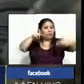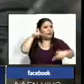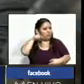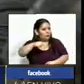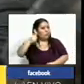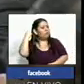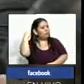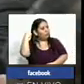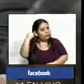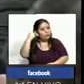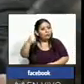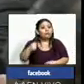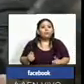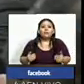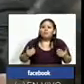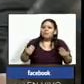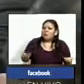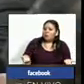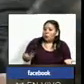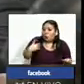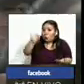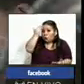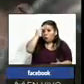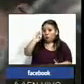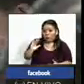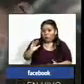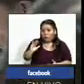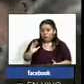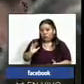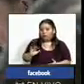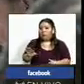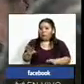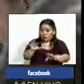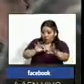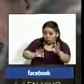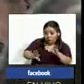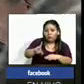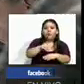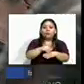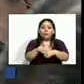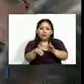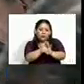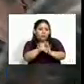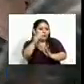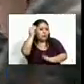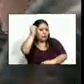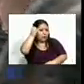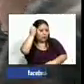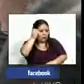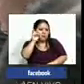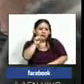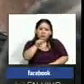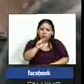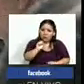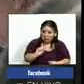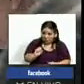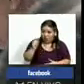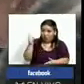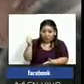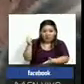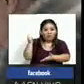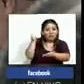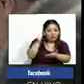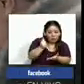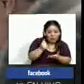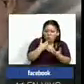importantísimo. Pero no lo conocemos. Hay varios diputados que han señalado es válido esa cantidad de